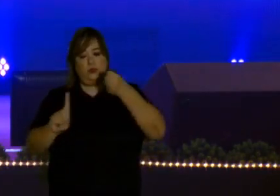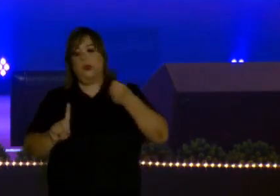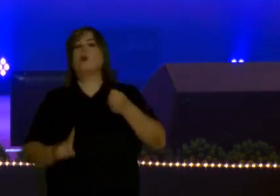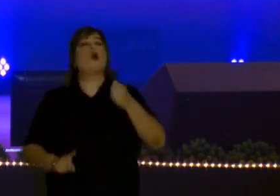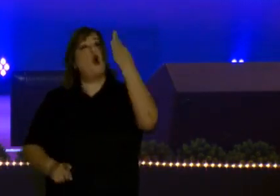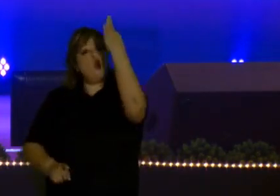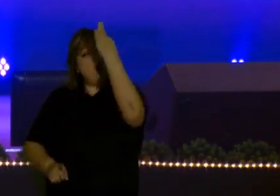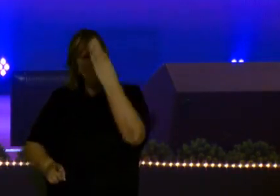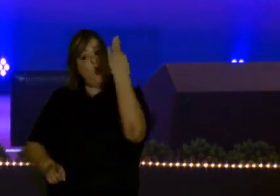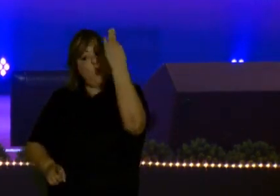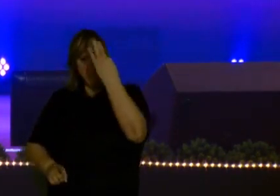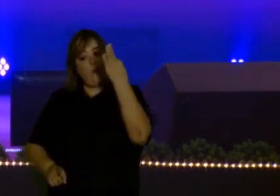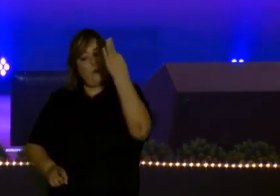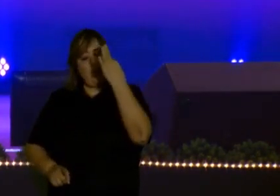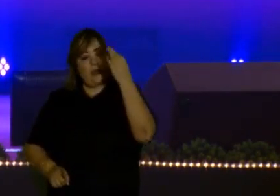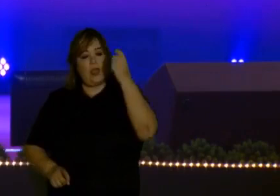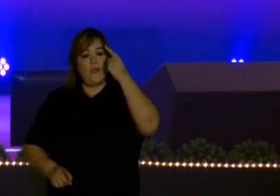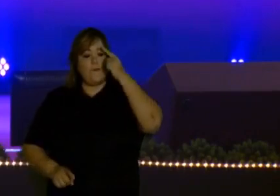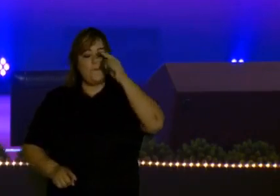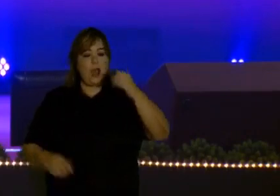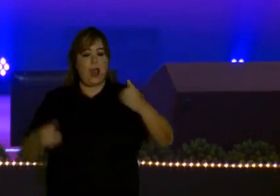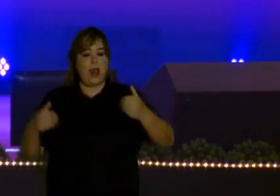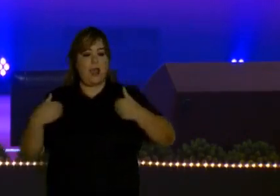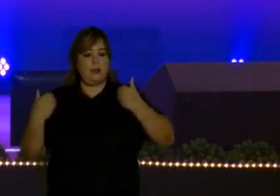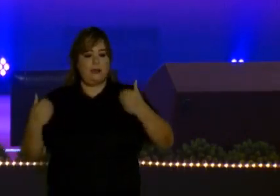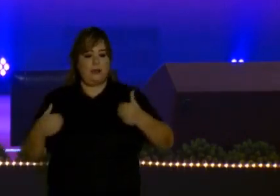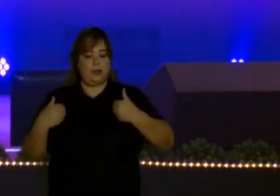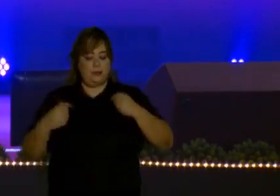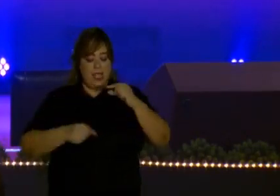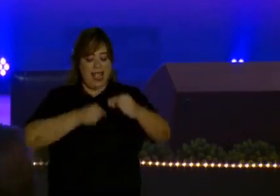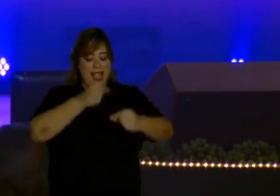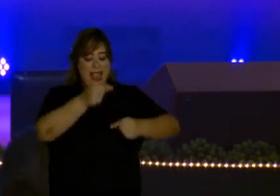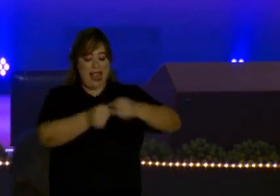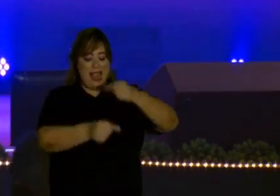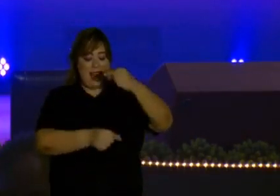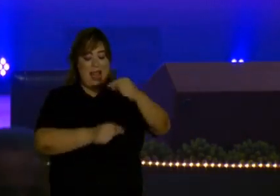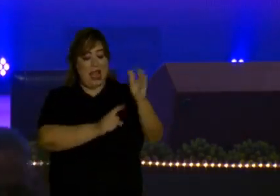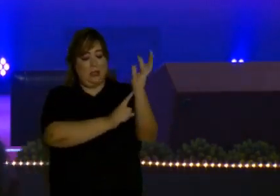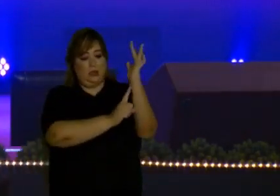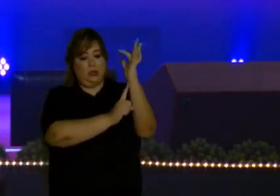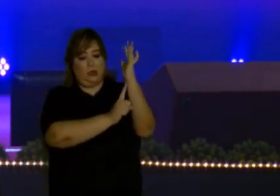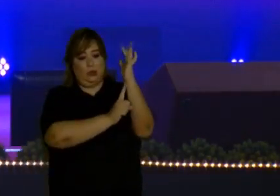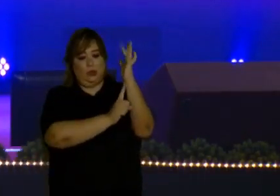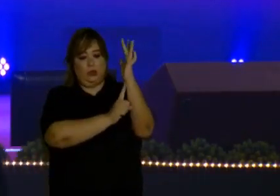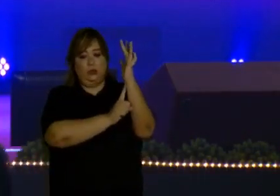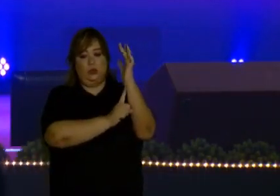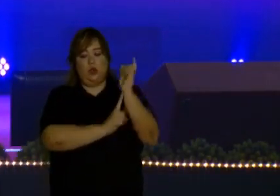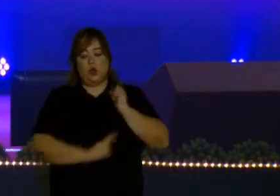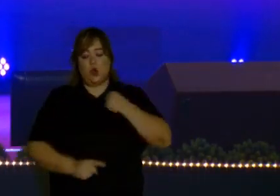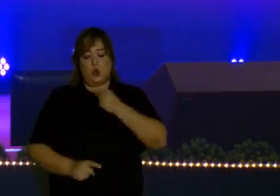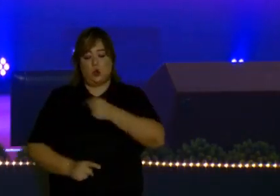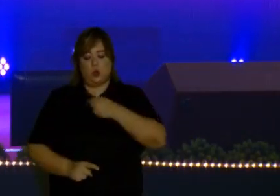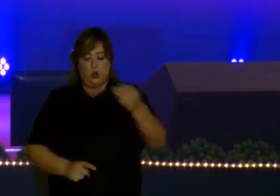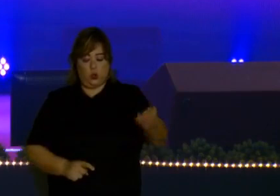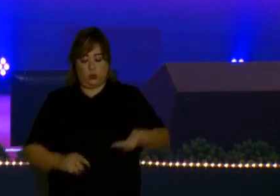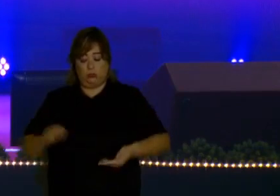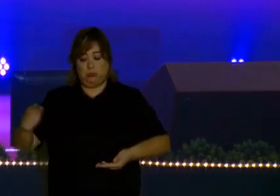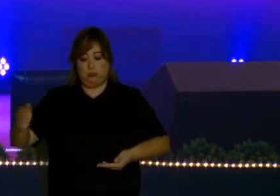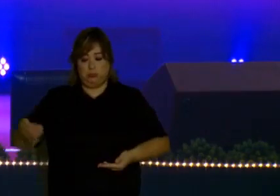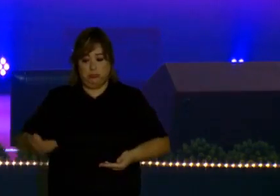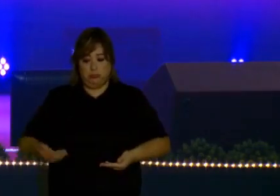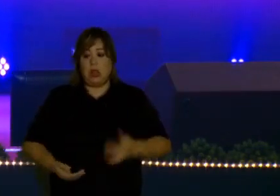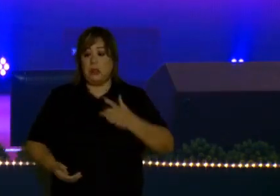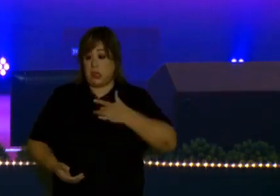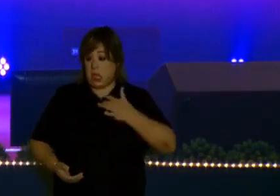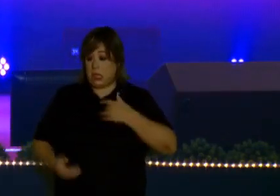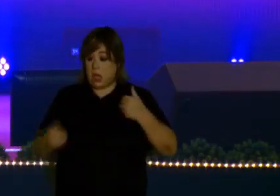se diga. La generación más poderosa se reúne para adorar al Señor. Así que le invitamos, si usted tiene corazón joven y